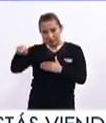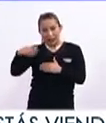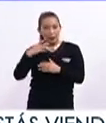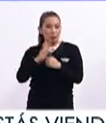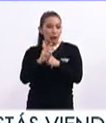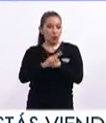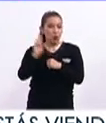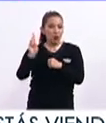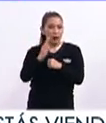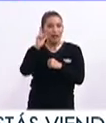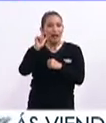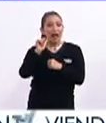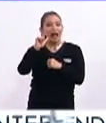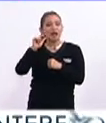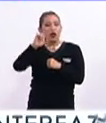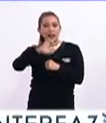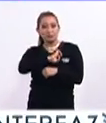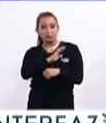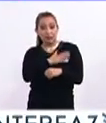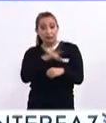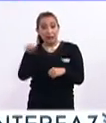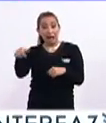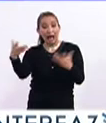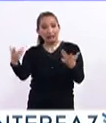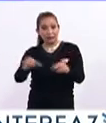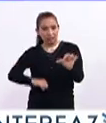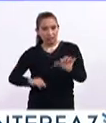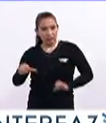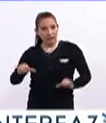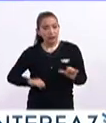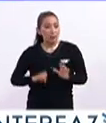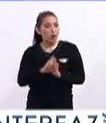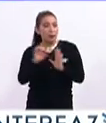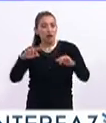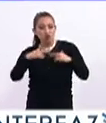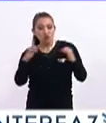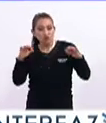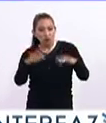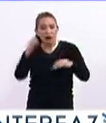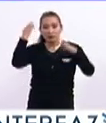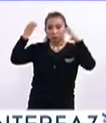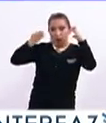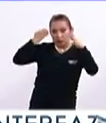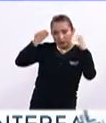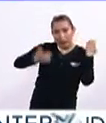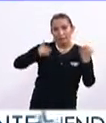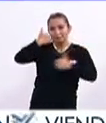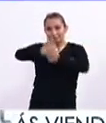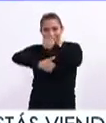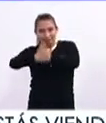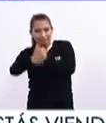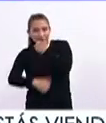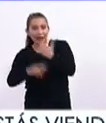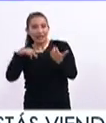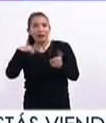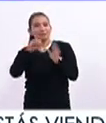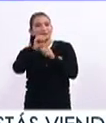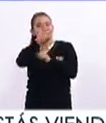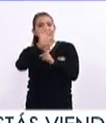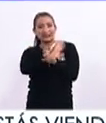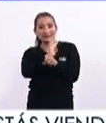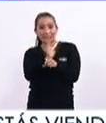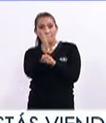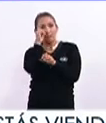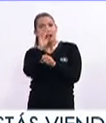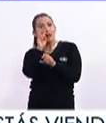como la Universidad de La Rioja, España, llevarán a cabo actividades como encuentros, exposiciones, competencias y proyecciones de cintas